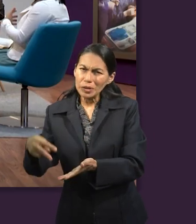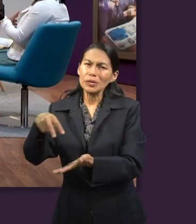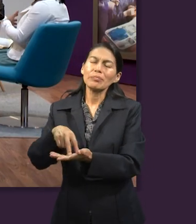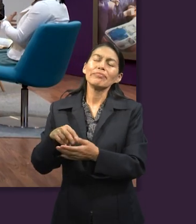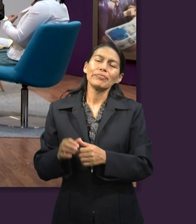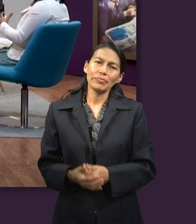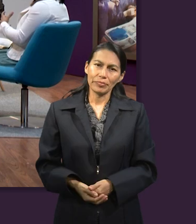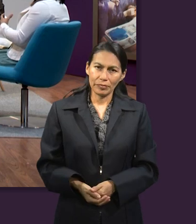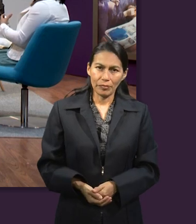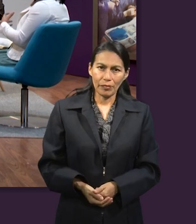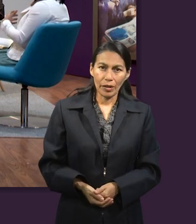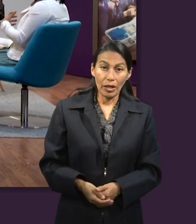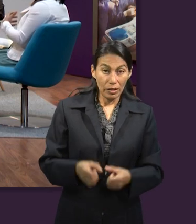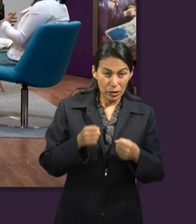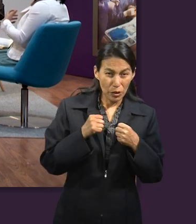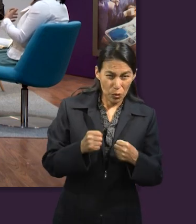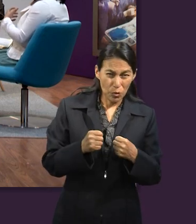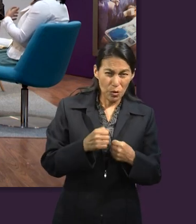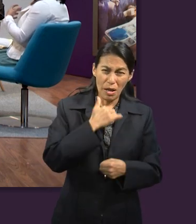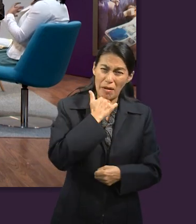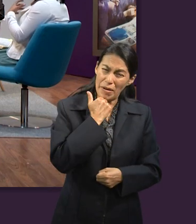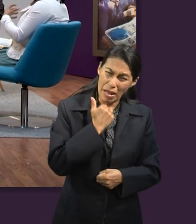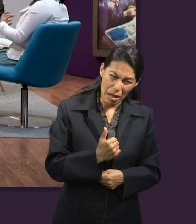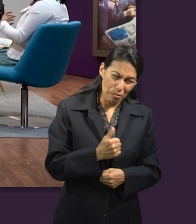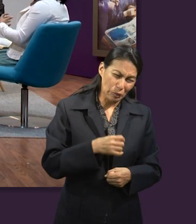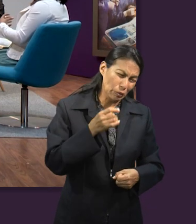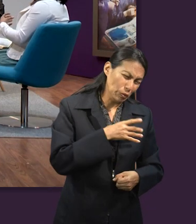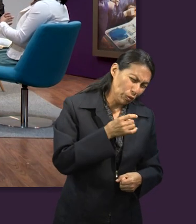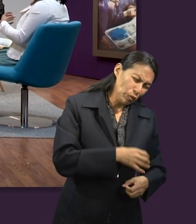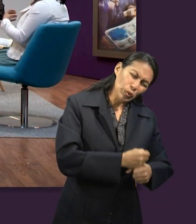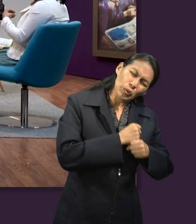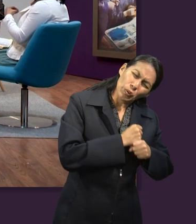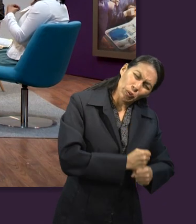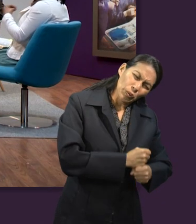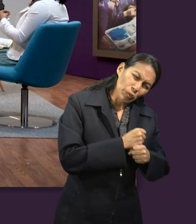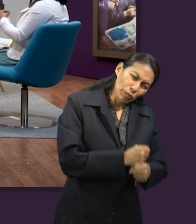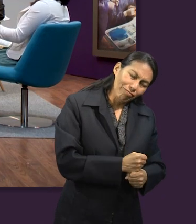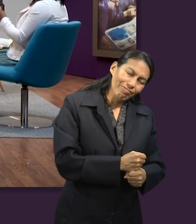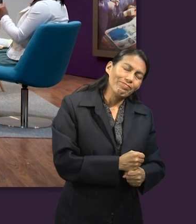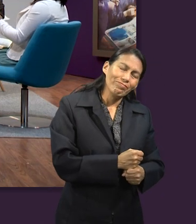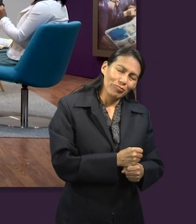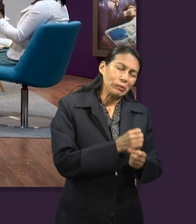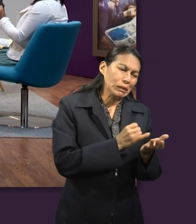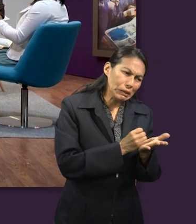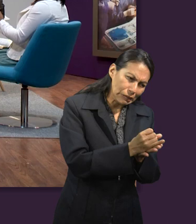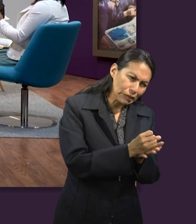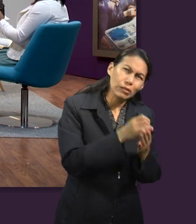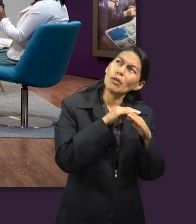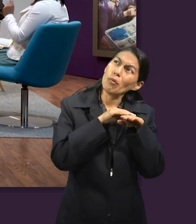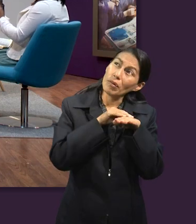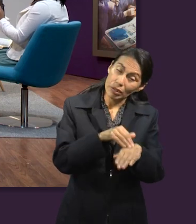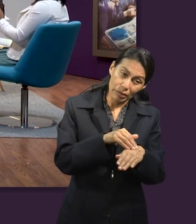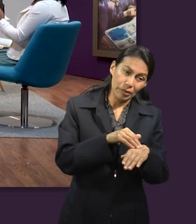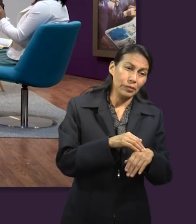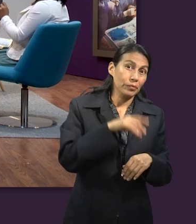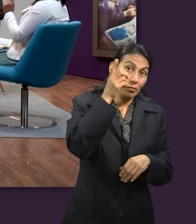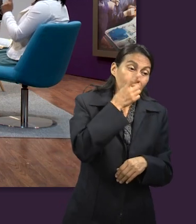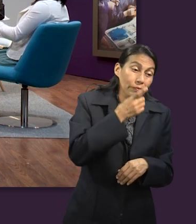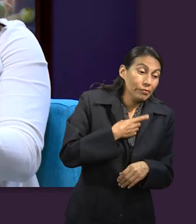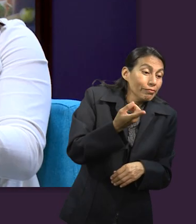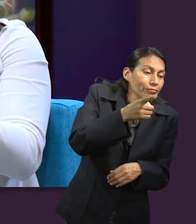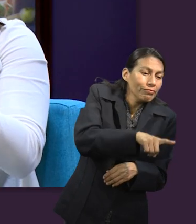sin duda alguna a abraham sintió dolor y fue muy complicado para él tener que